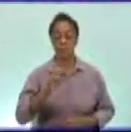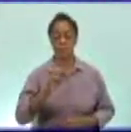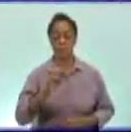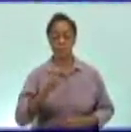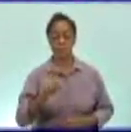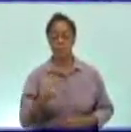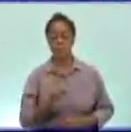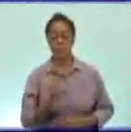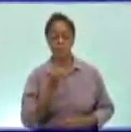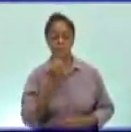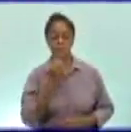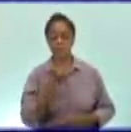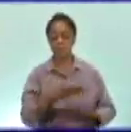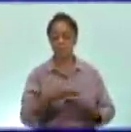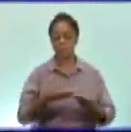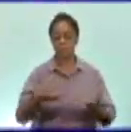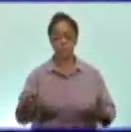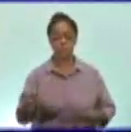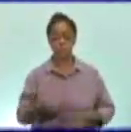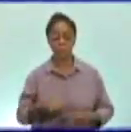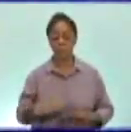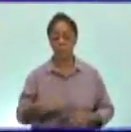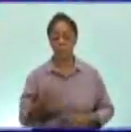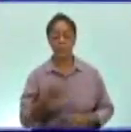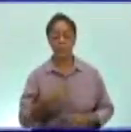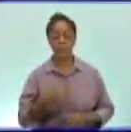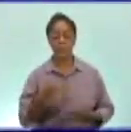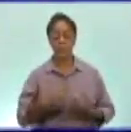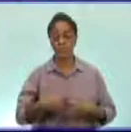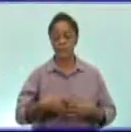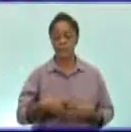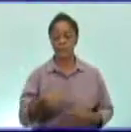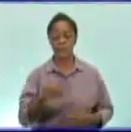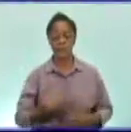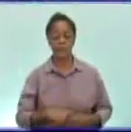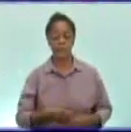que no se pueden desplazar y que fabrican su propio alimento.